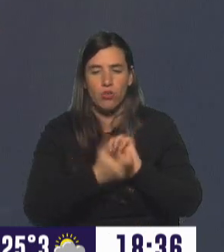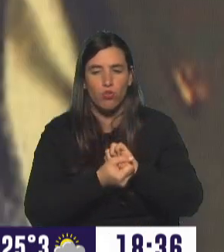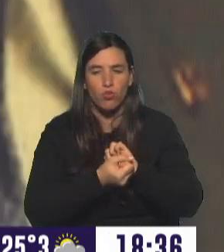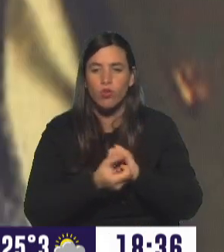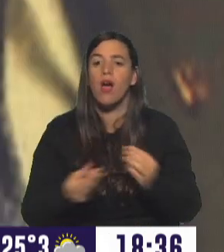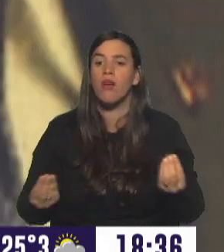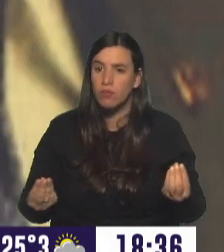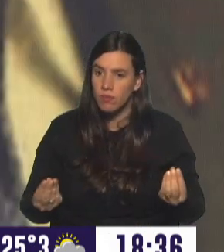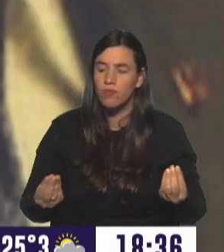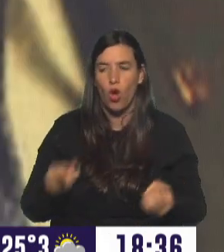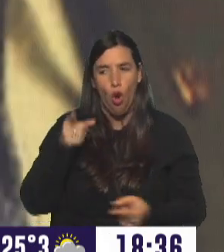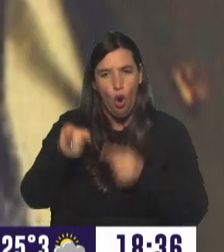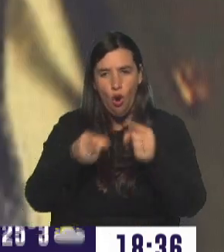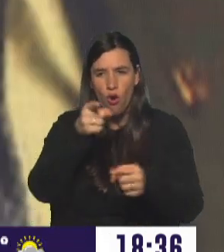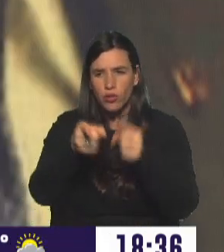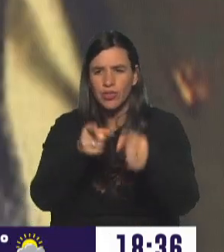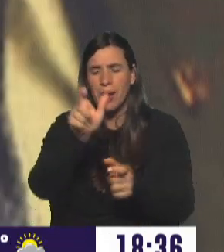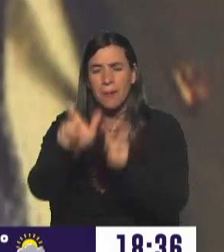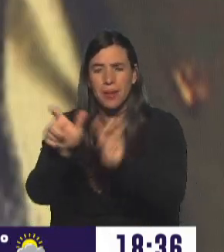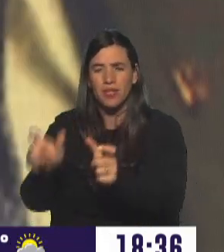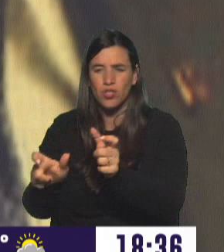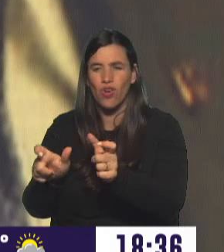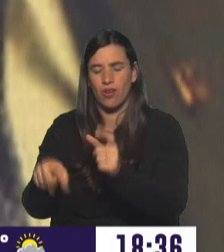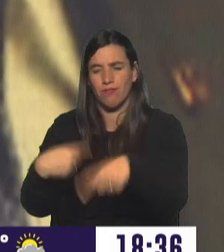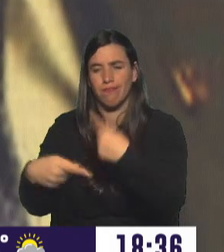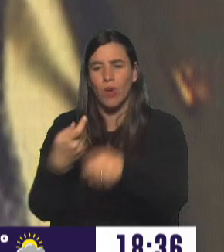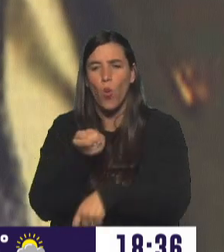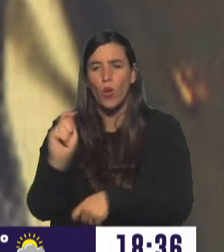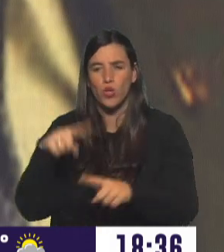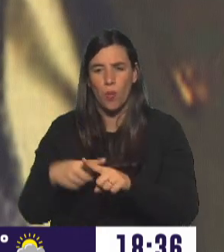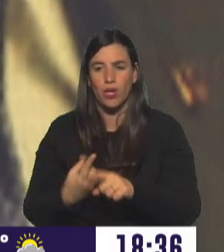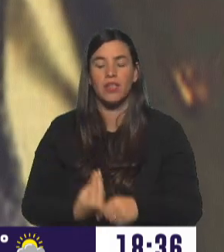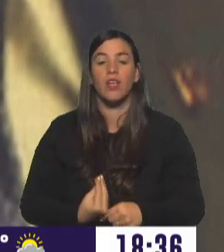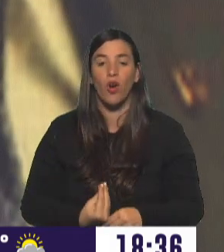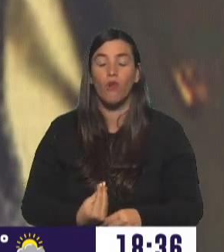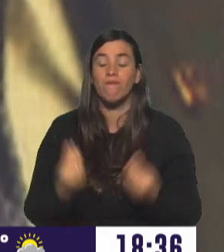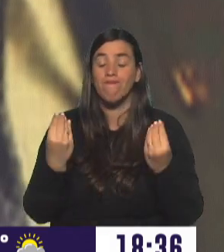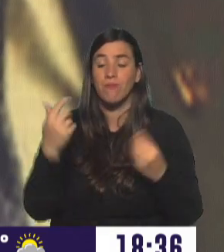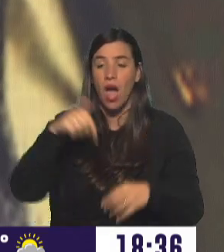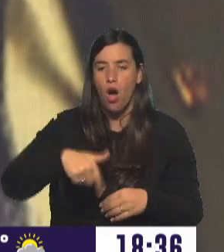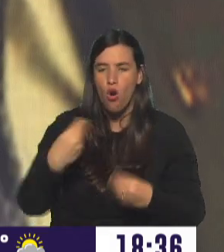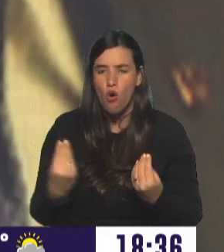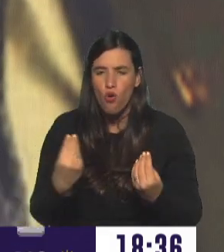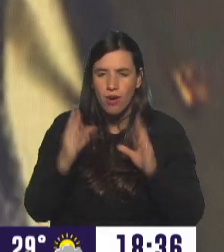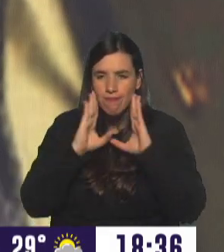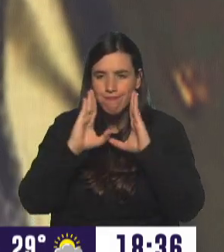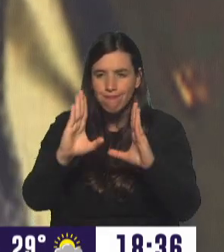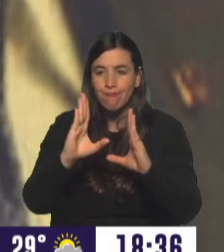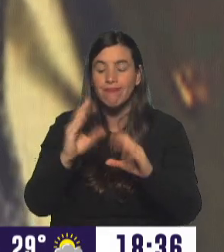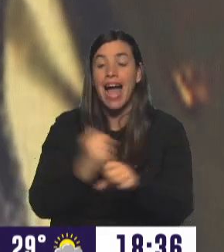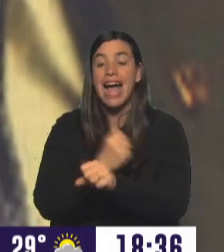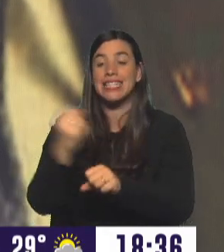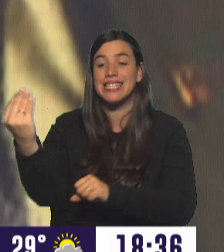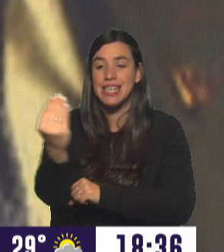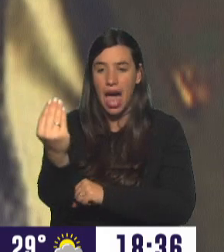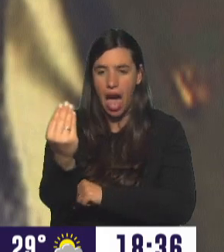apuntando contra los legisladores que están llevando adelante este juicio político. ¿Qué mirar ahora, Diana? Como bien decías, hasta el sábado a las 10:30,